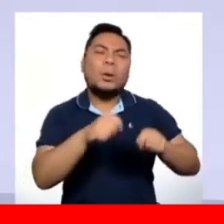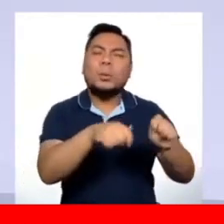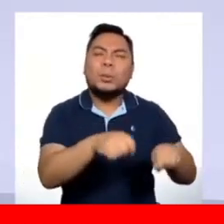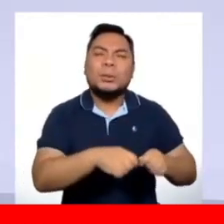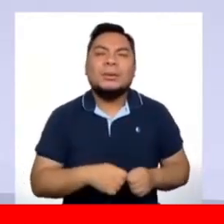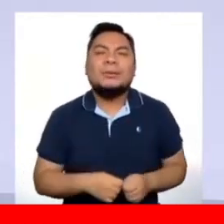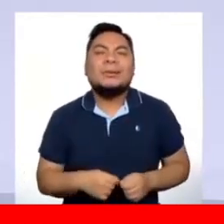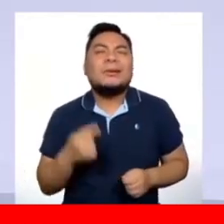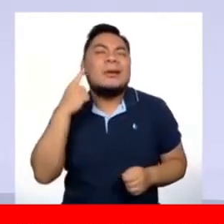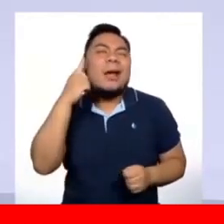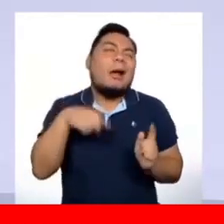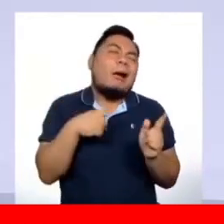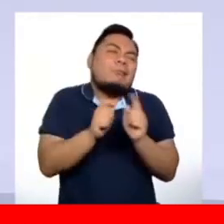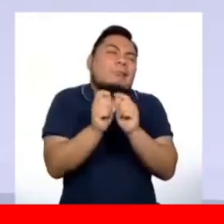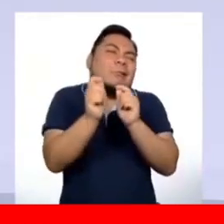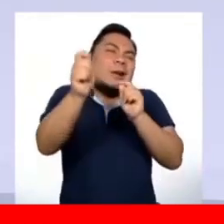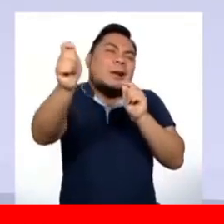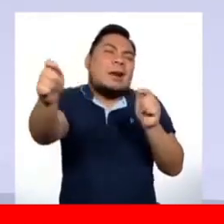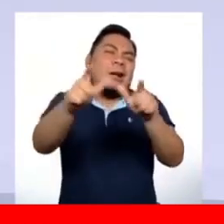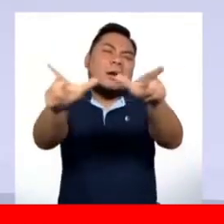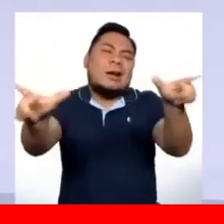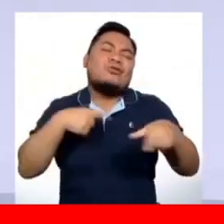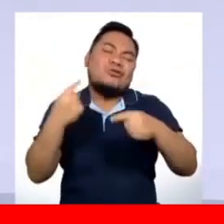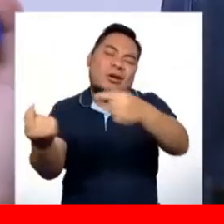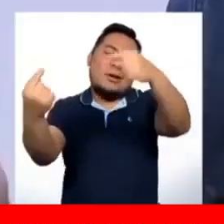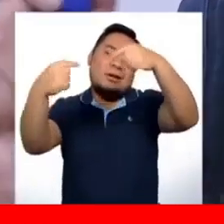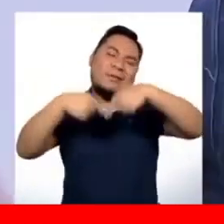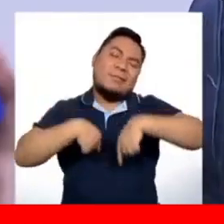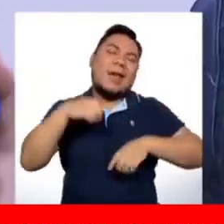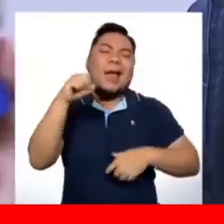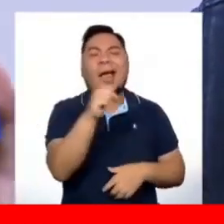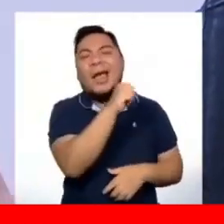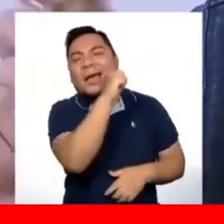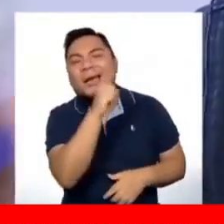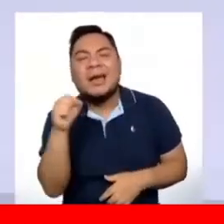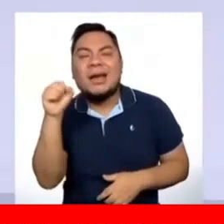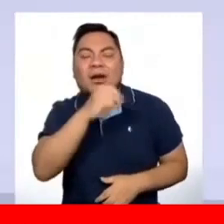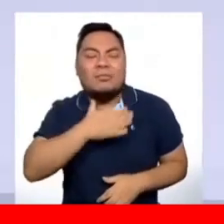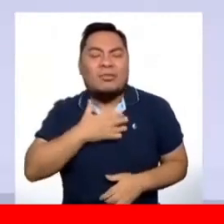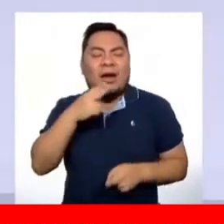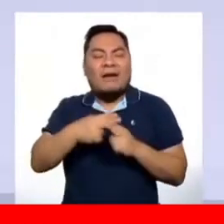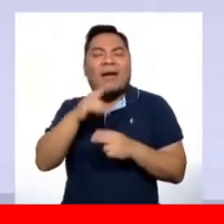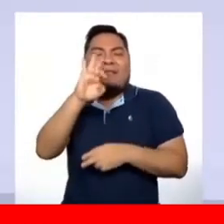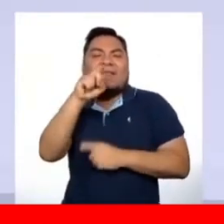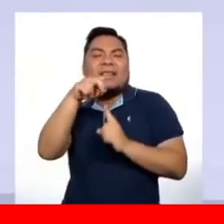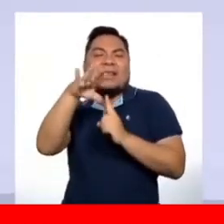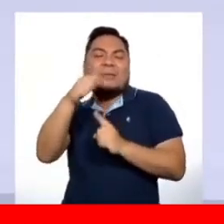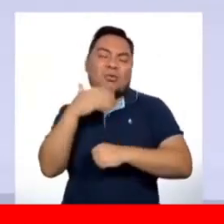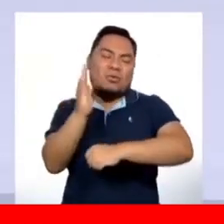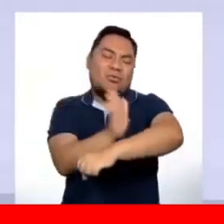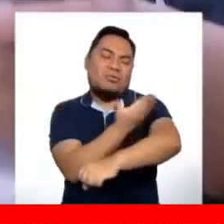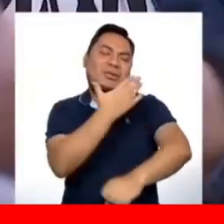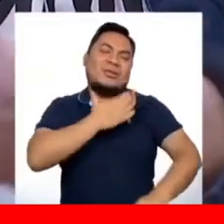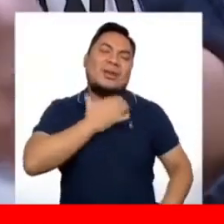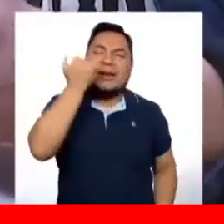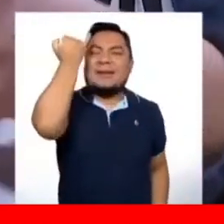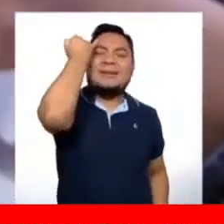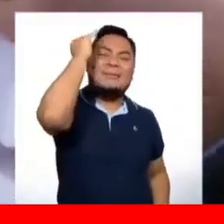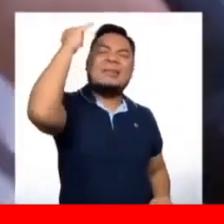Desde lejanas tierras vengo yo cantando. Fátima es mi nombre, música estoy inventando.